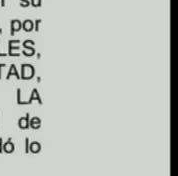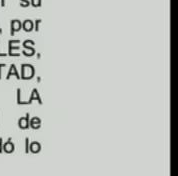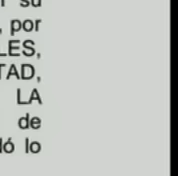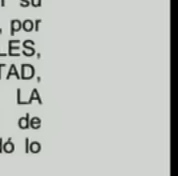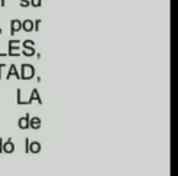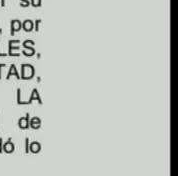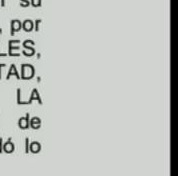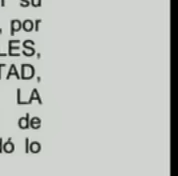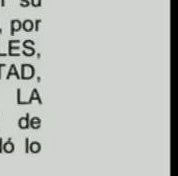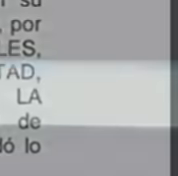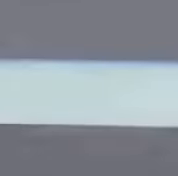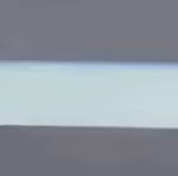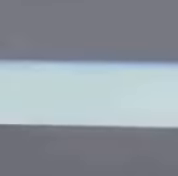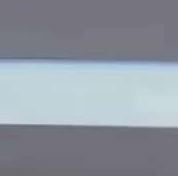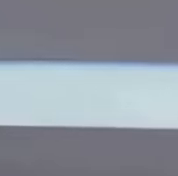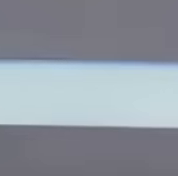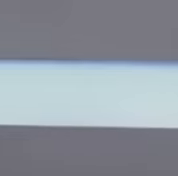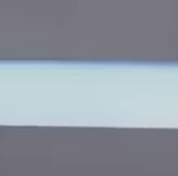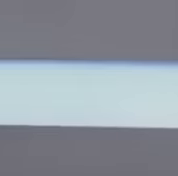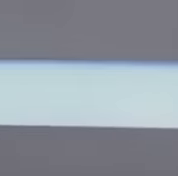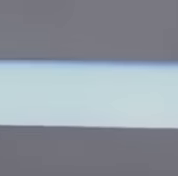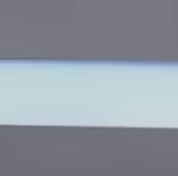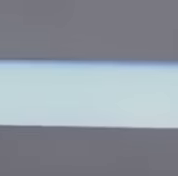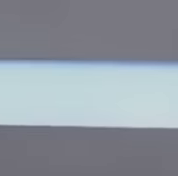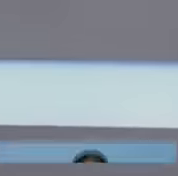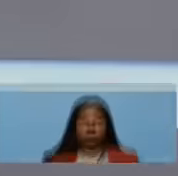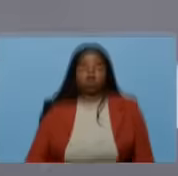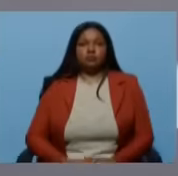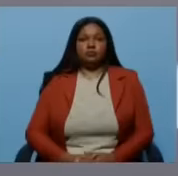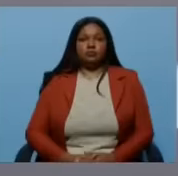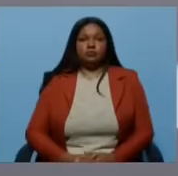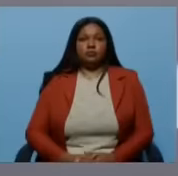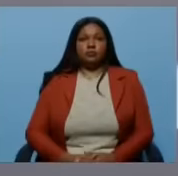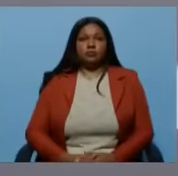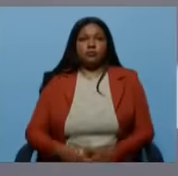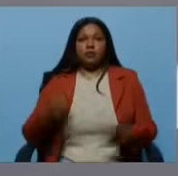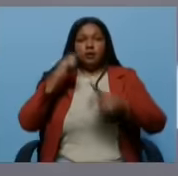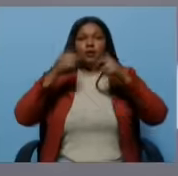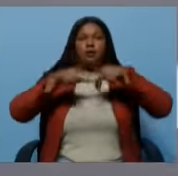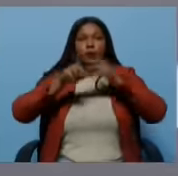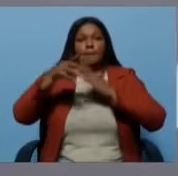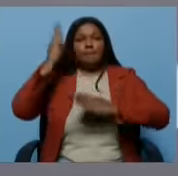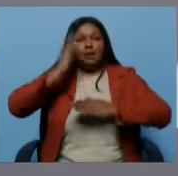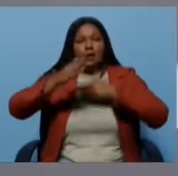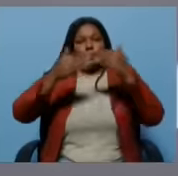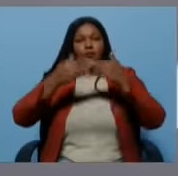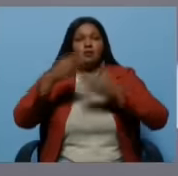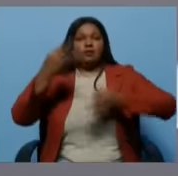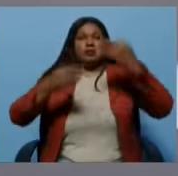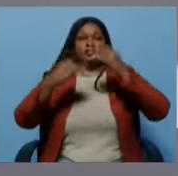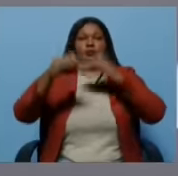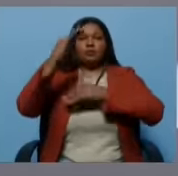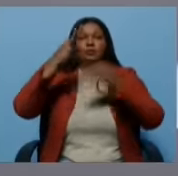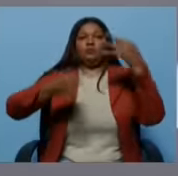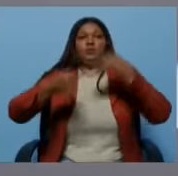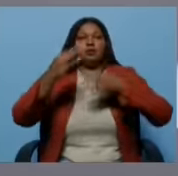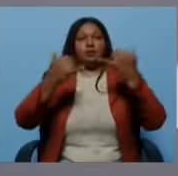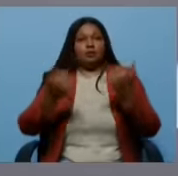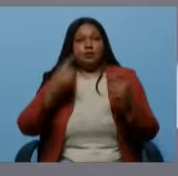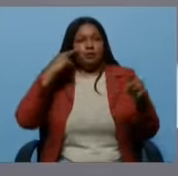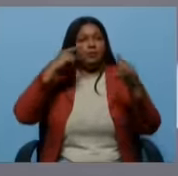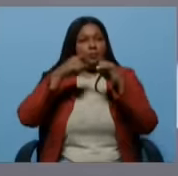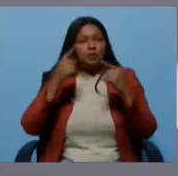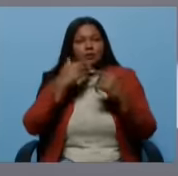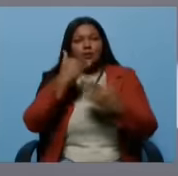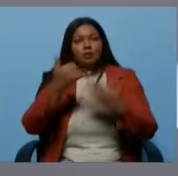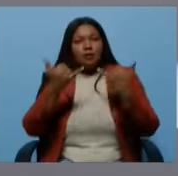se ha emitido una comunicación por parte de la Sala de Casación Penal del Tribunal Supremo de Justicia, también a propósito de la